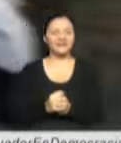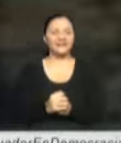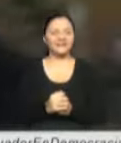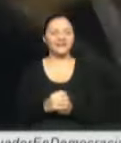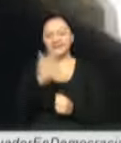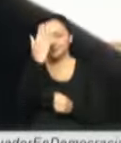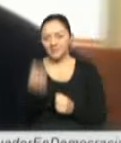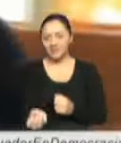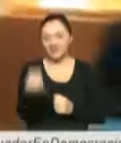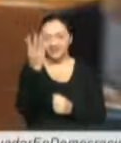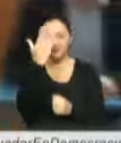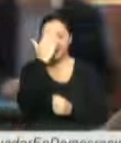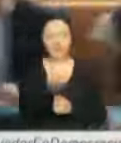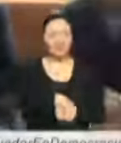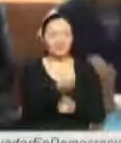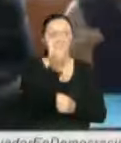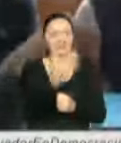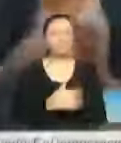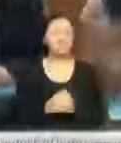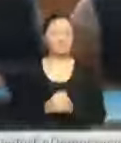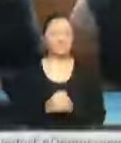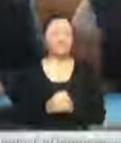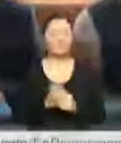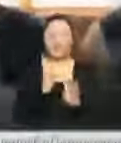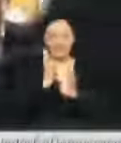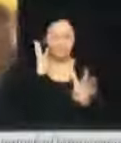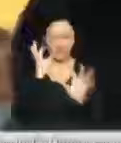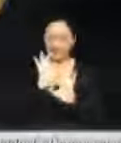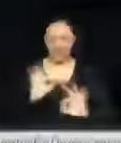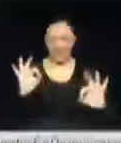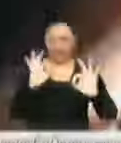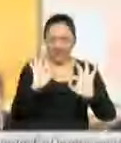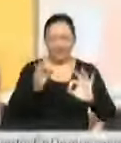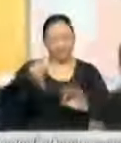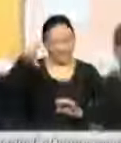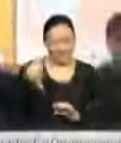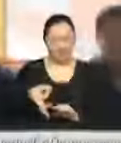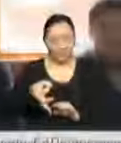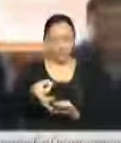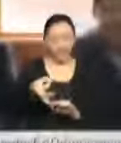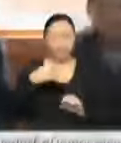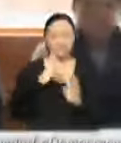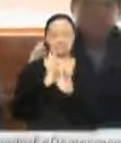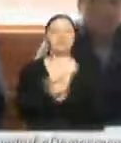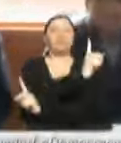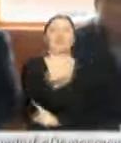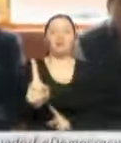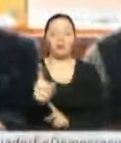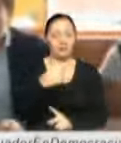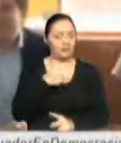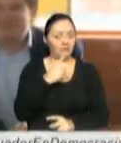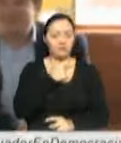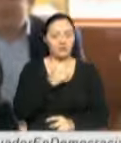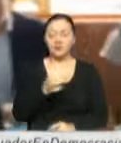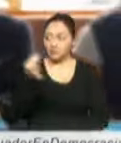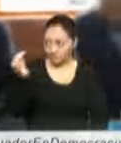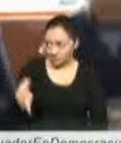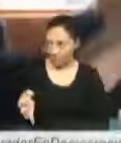Buenos días, señor. ¿No había fila? ¿Seguro? Seguro, no había